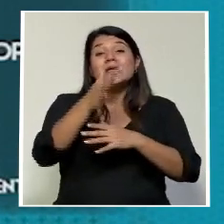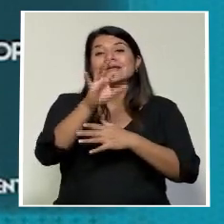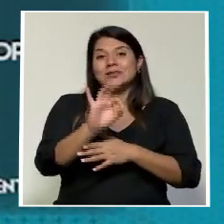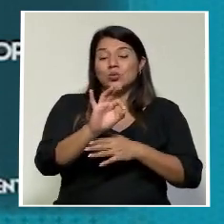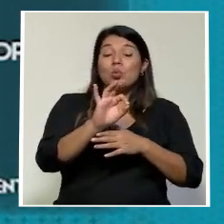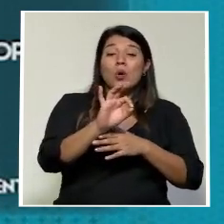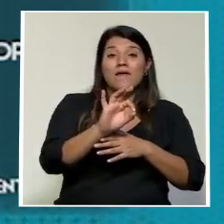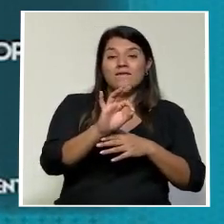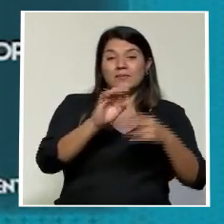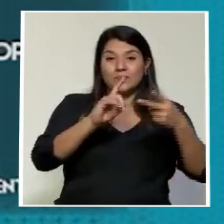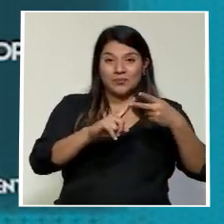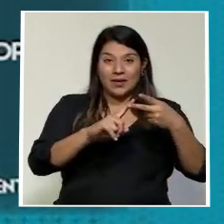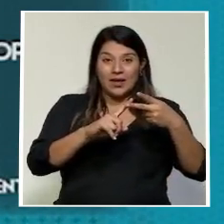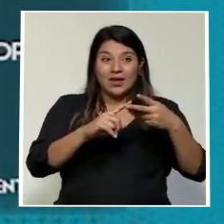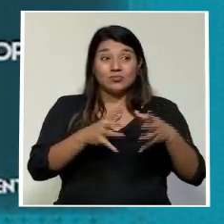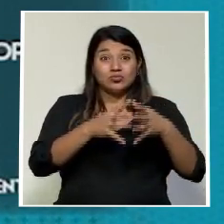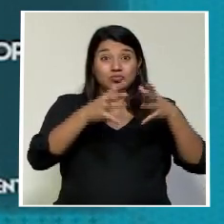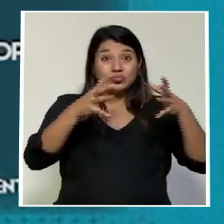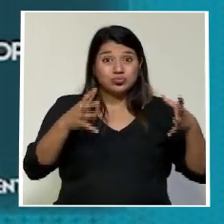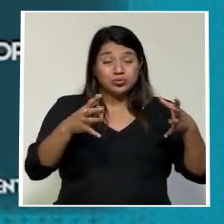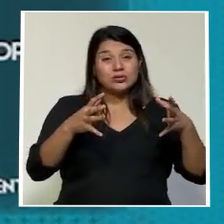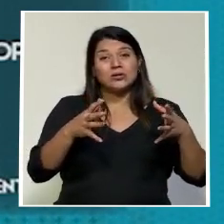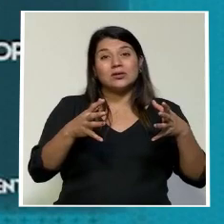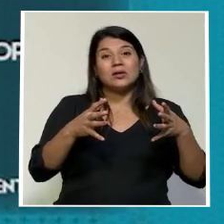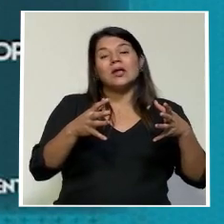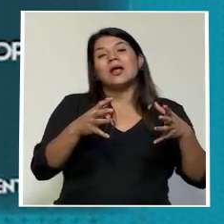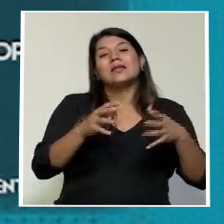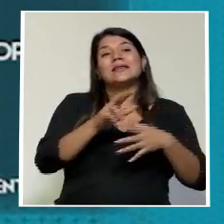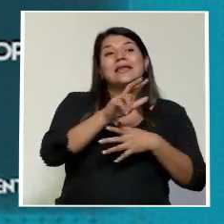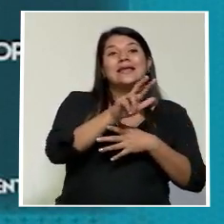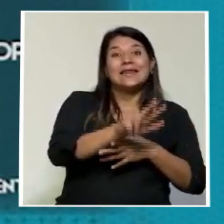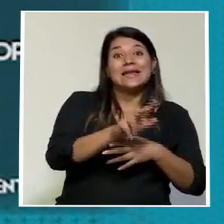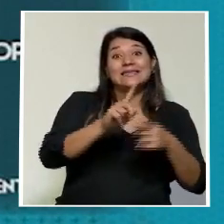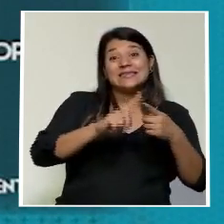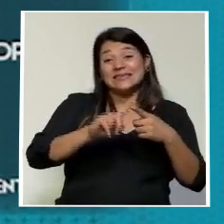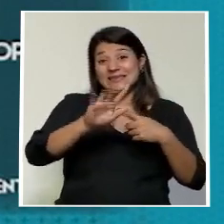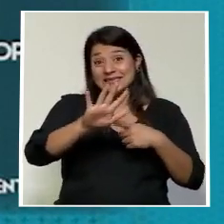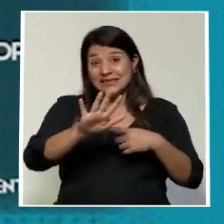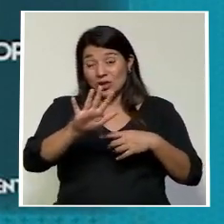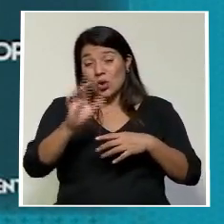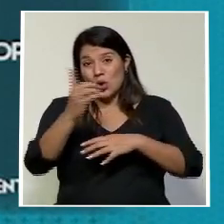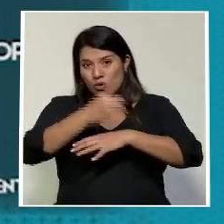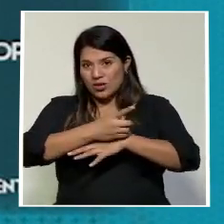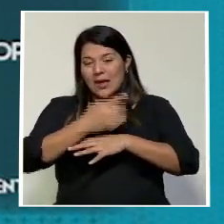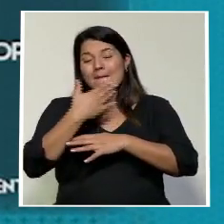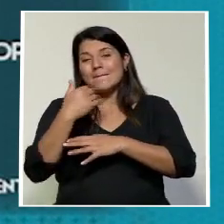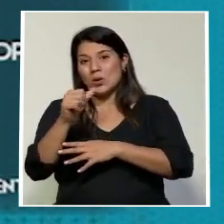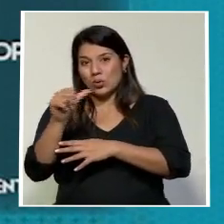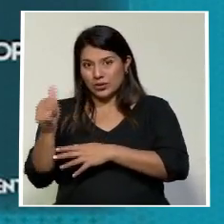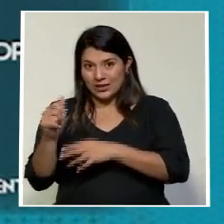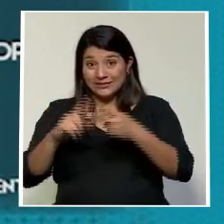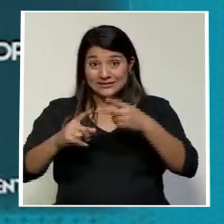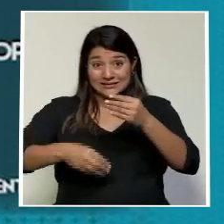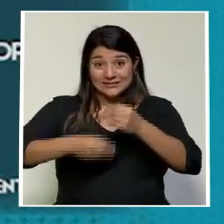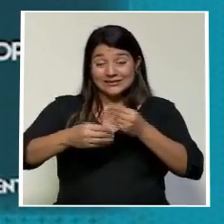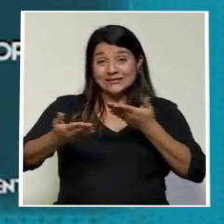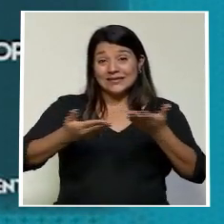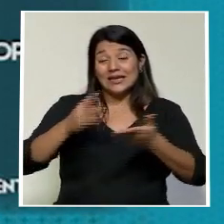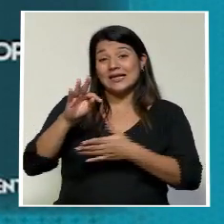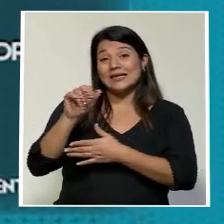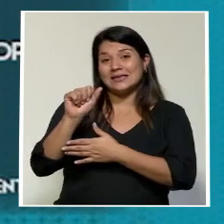moderados, ampliar la hospitalización de tres a cinco días a diez, incluir estudios como el TAC y la resonancia magnética,